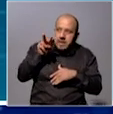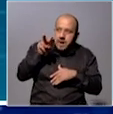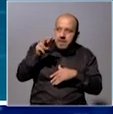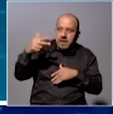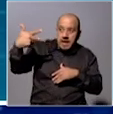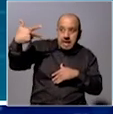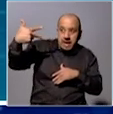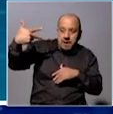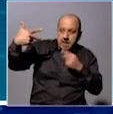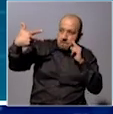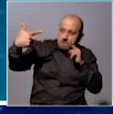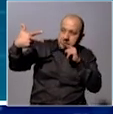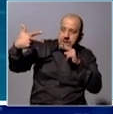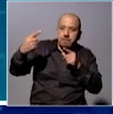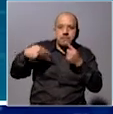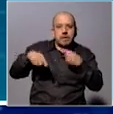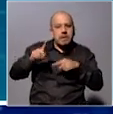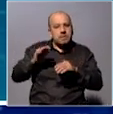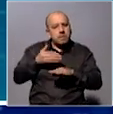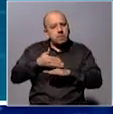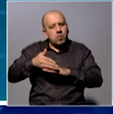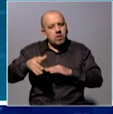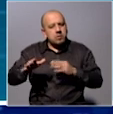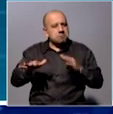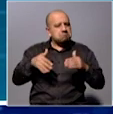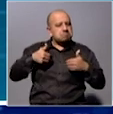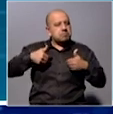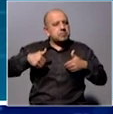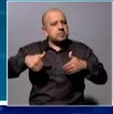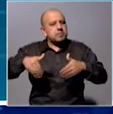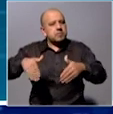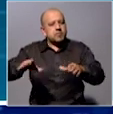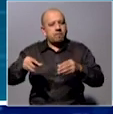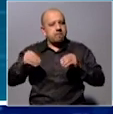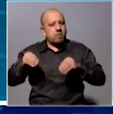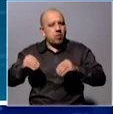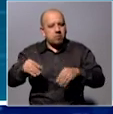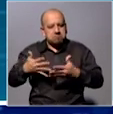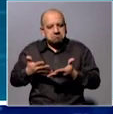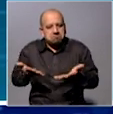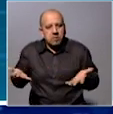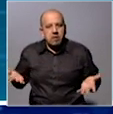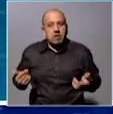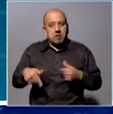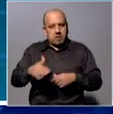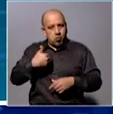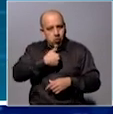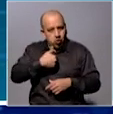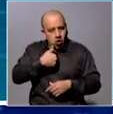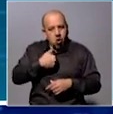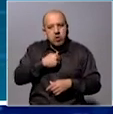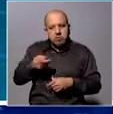mira. Pero en la medida en que uno le va dando el lugar, el espacio, que ocupe un rol en